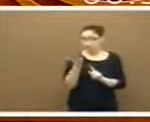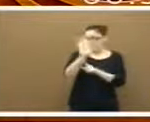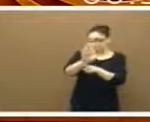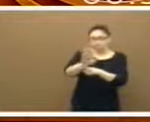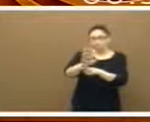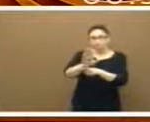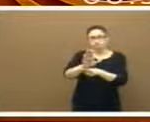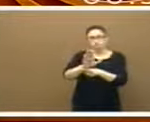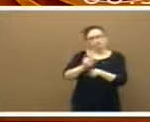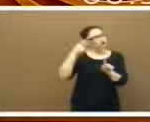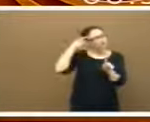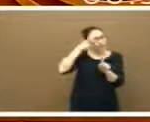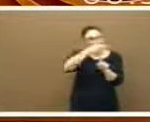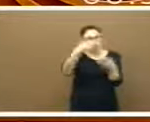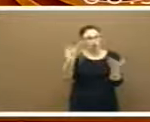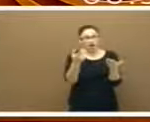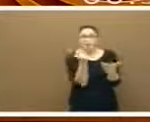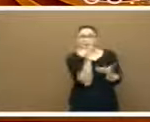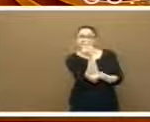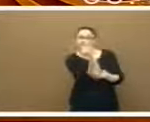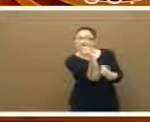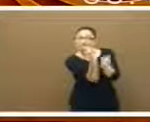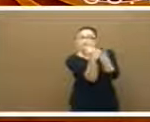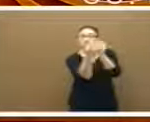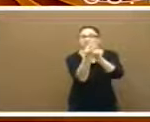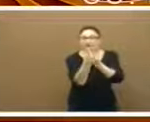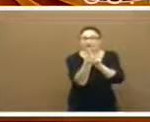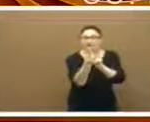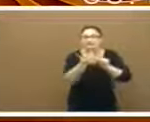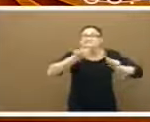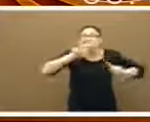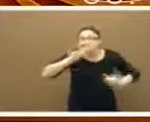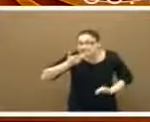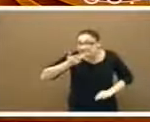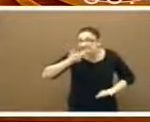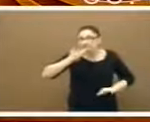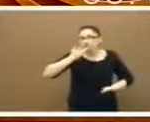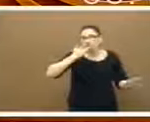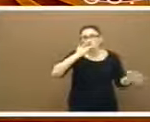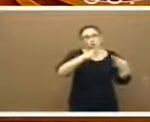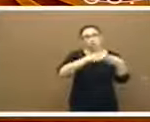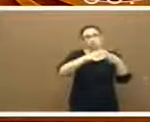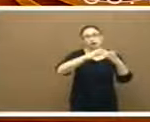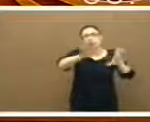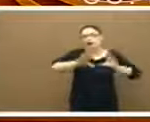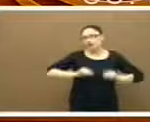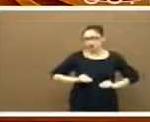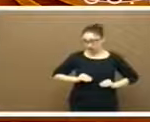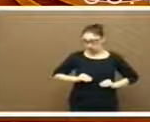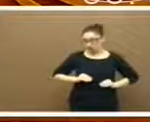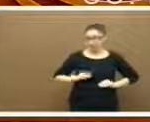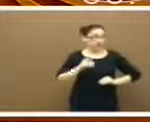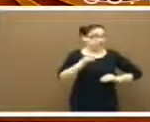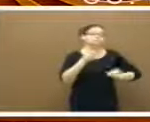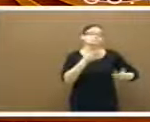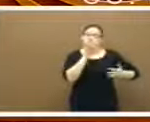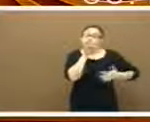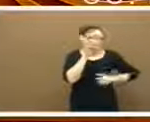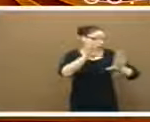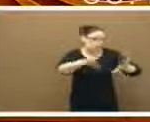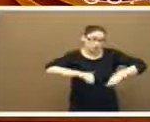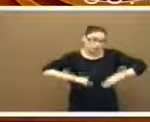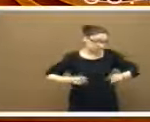llevar a cabo una modificación de las cuantías siempre y cuando se acepte por parte del grupo enmendante. A día de hoy no se ha aceptado, con